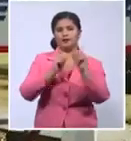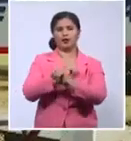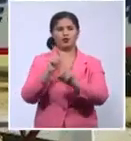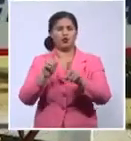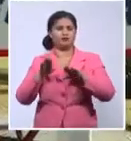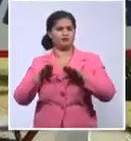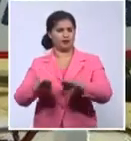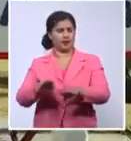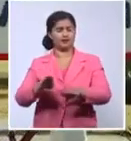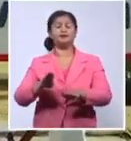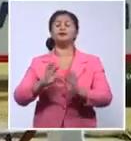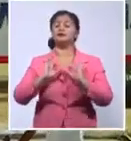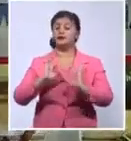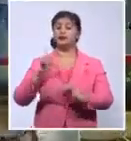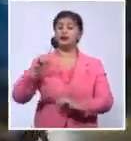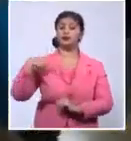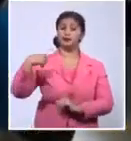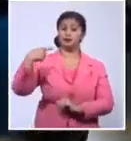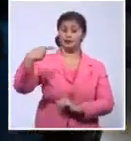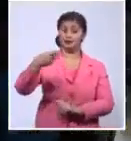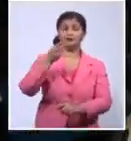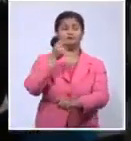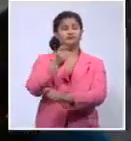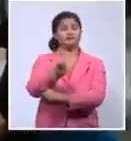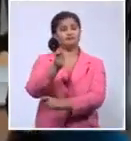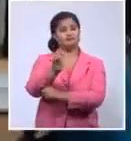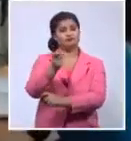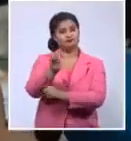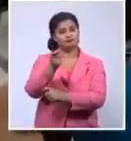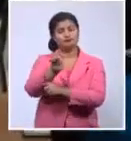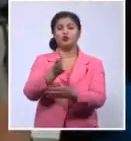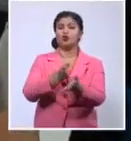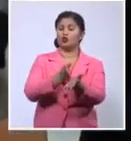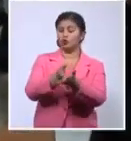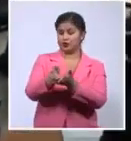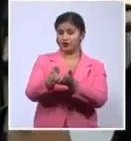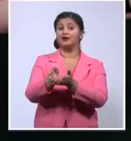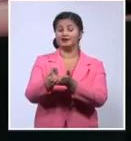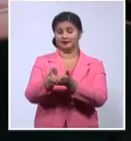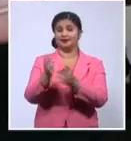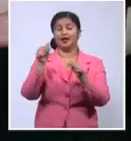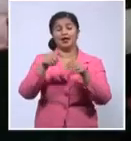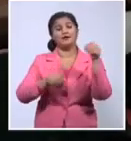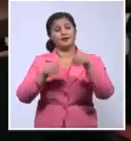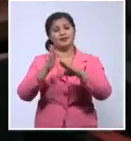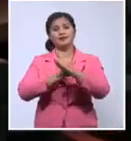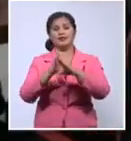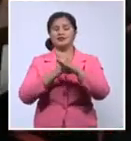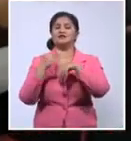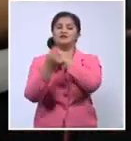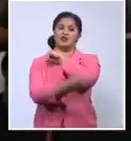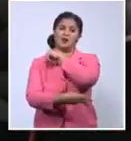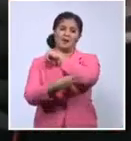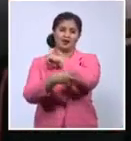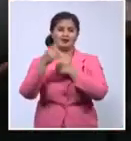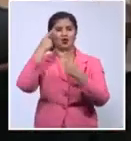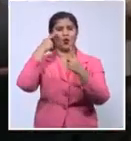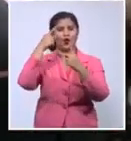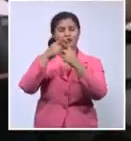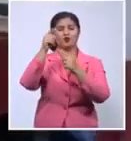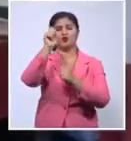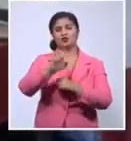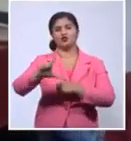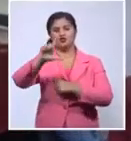supera a sí mismo con la modernización de métodos de estudio y enseñanza a fin de unir en el camino al socialismo teoría